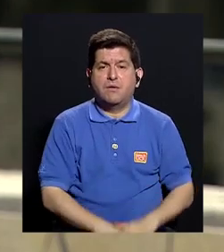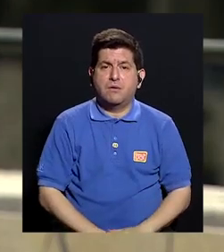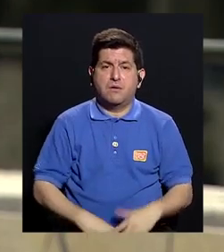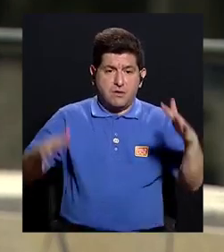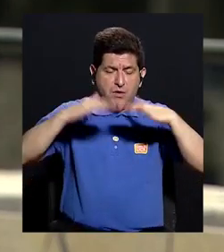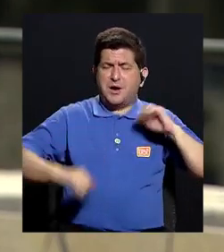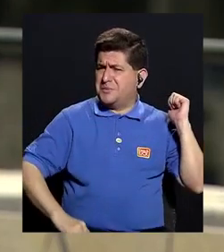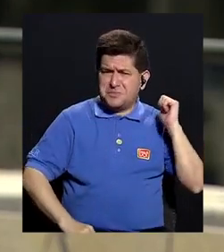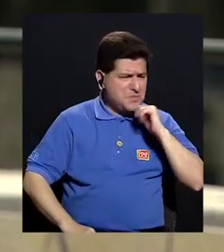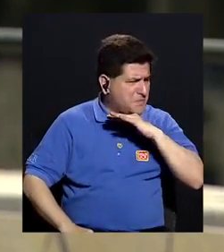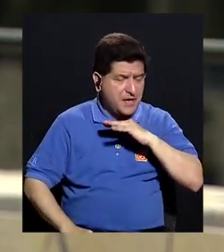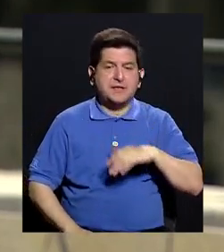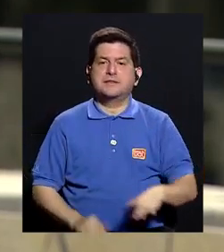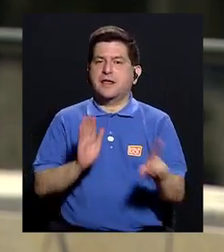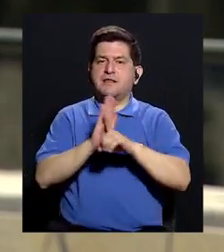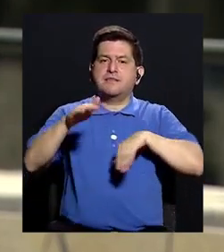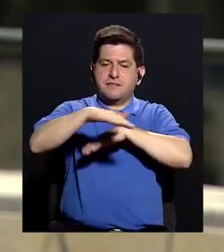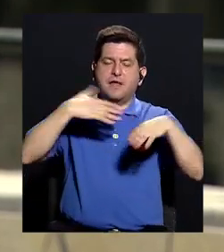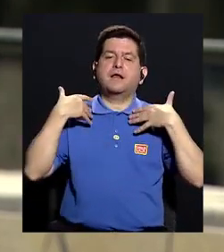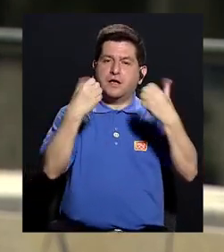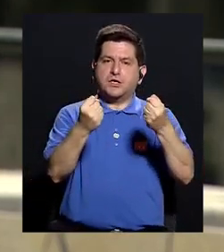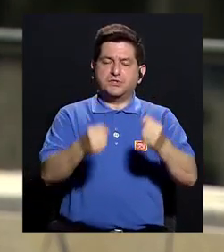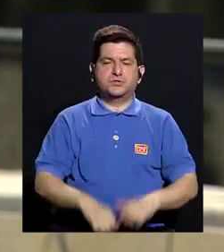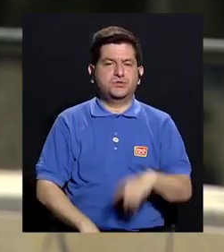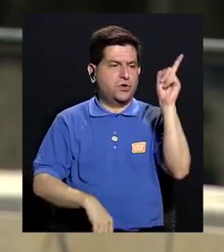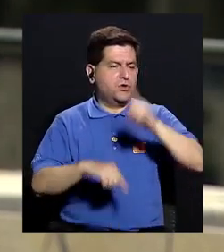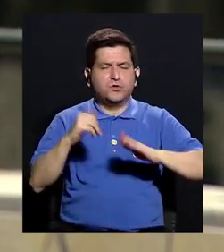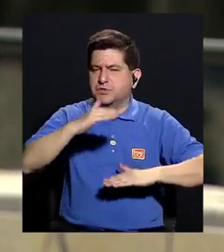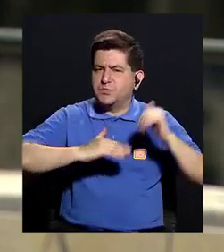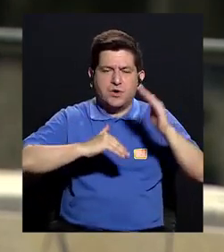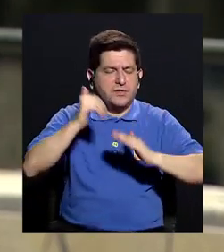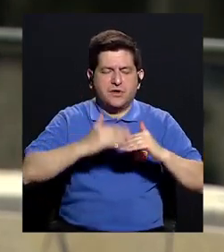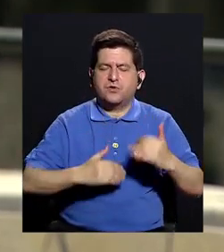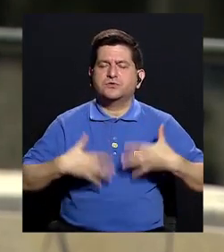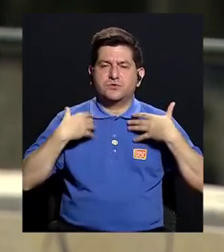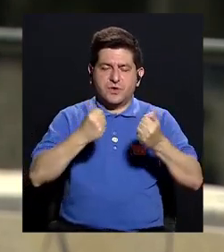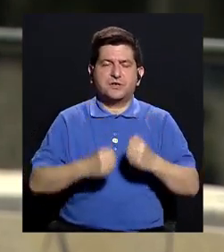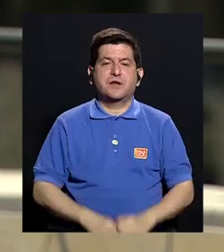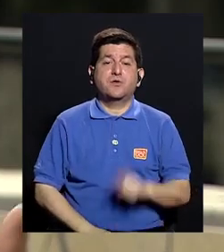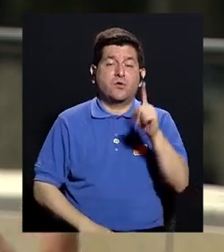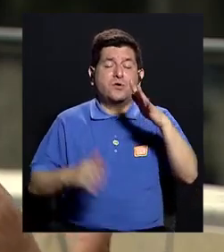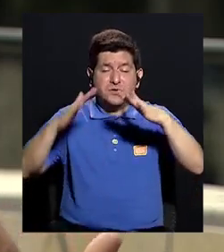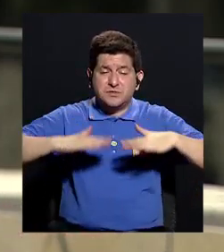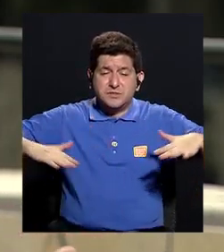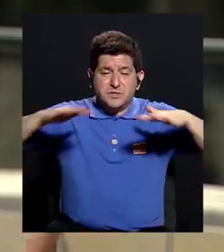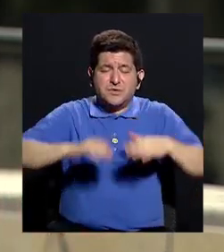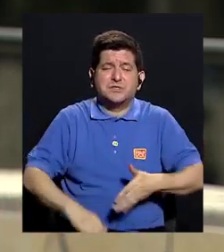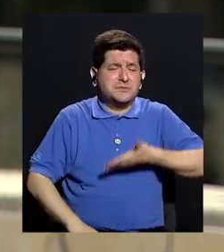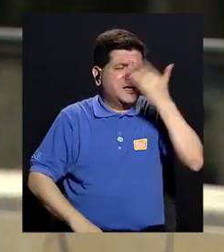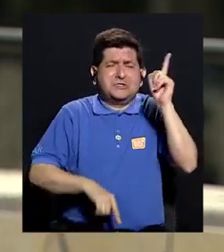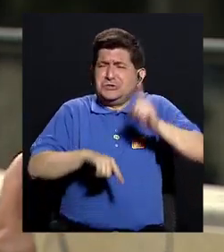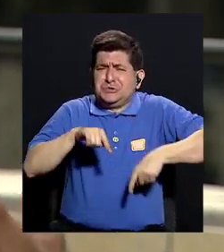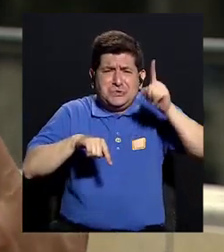sin contaminación es un derecho fundamental en salud, no es posible construir la salud, es un ambiente respirable, es